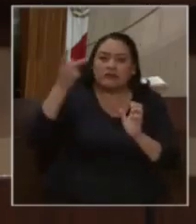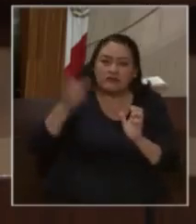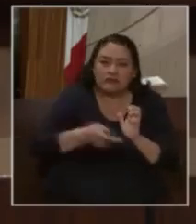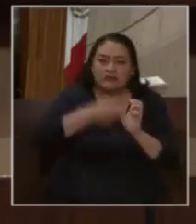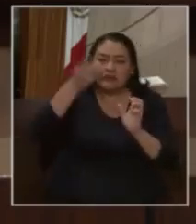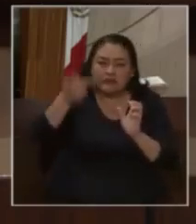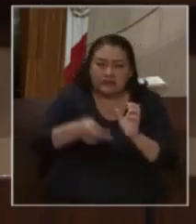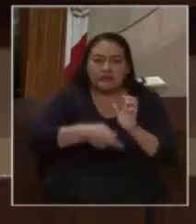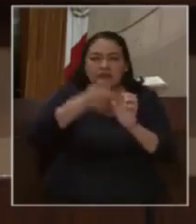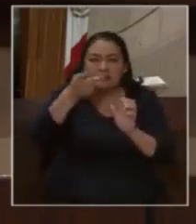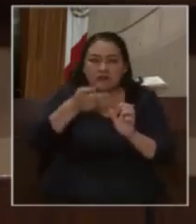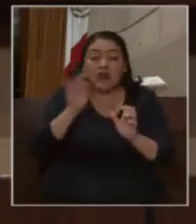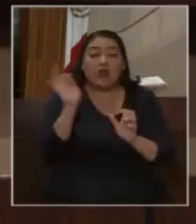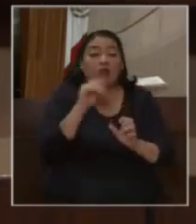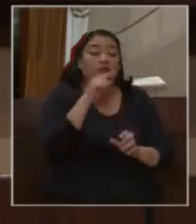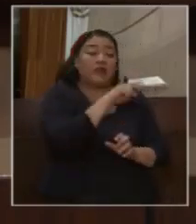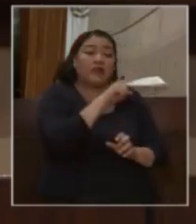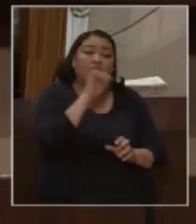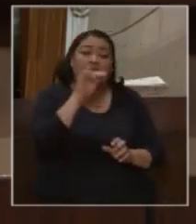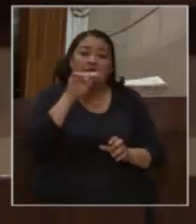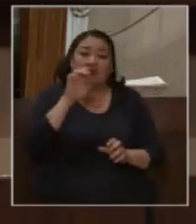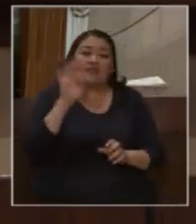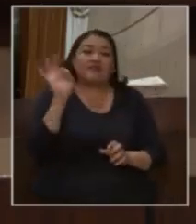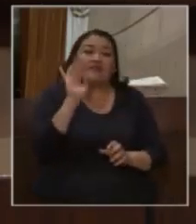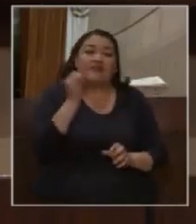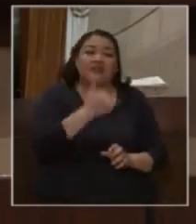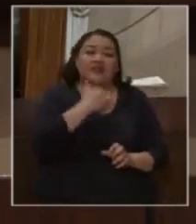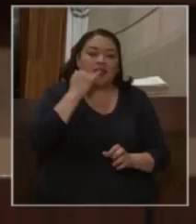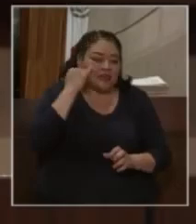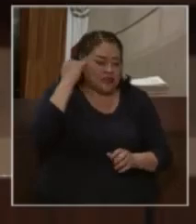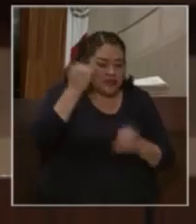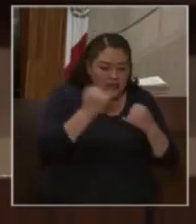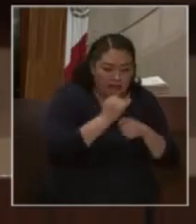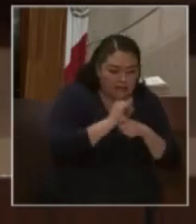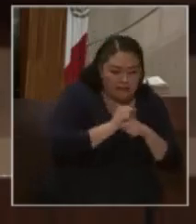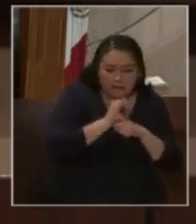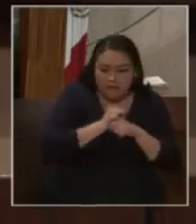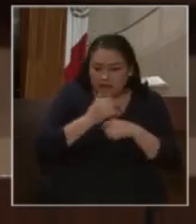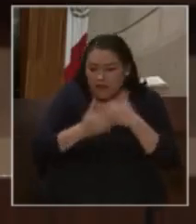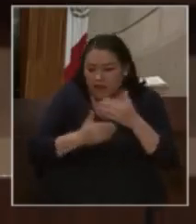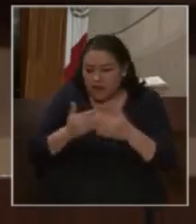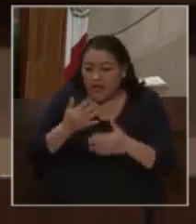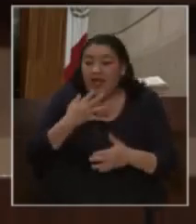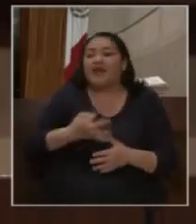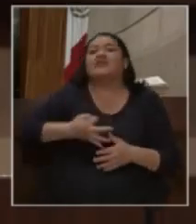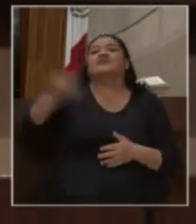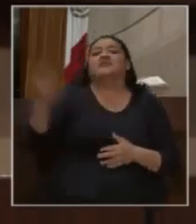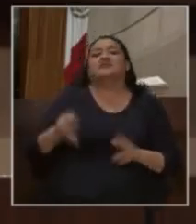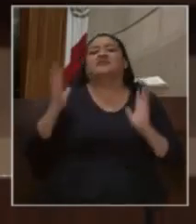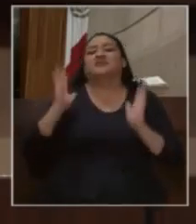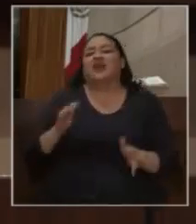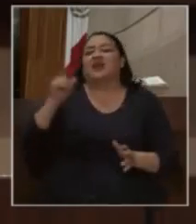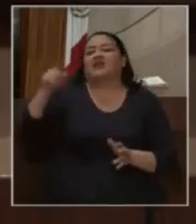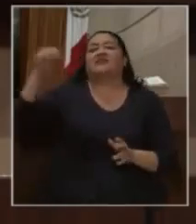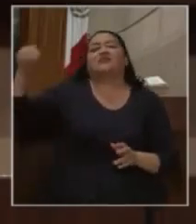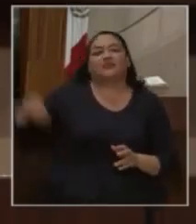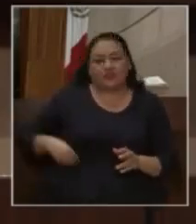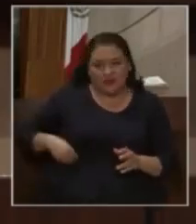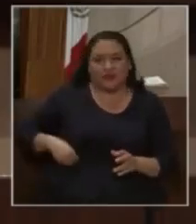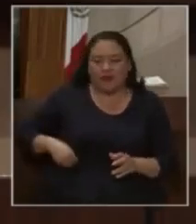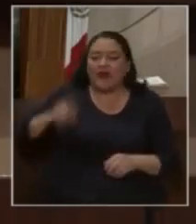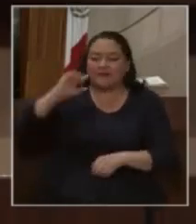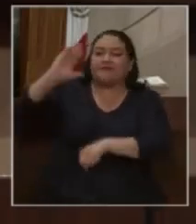la oportunidad de la autoridad responsable para instrumentarlo, hasta que finalmente concluya con una